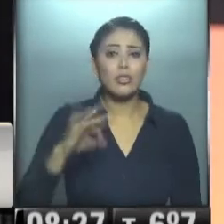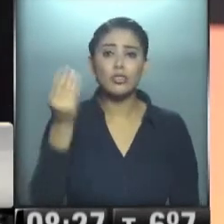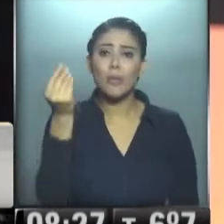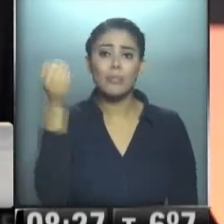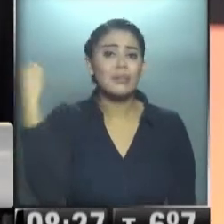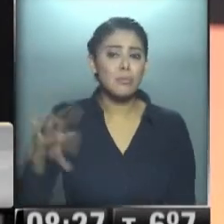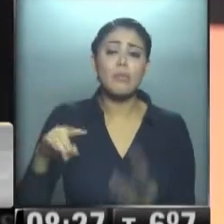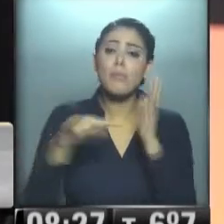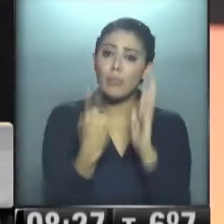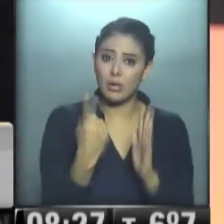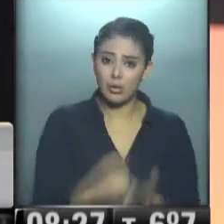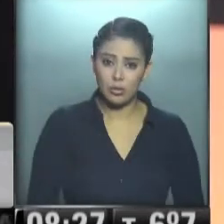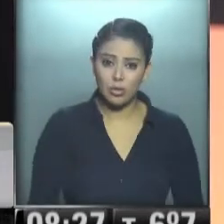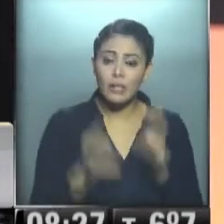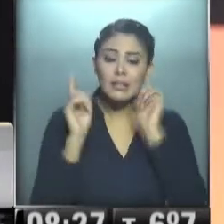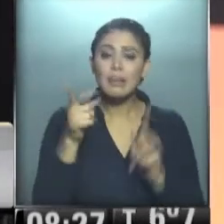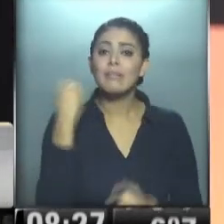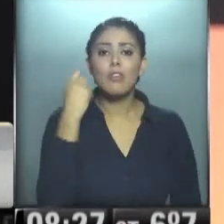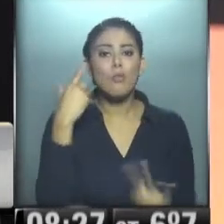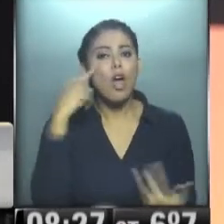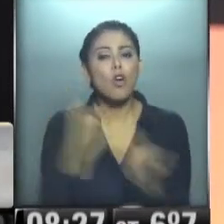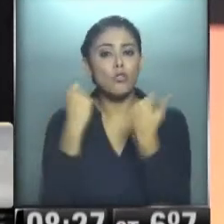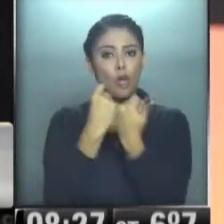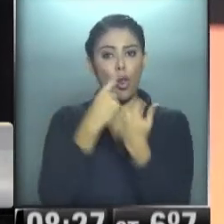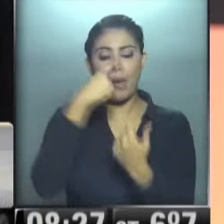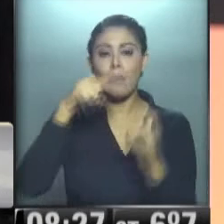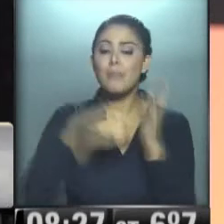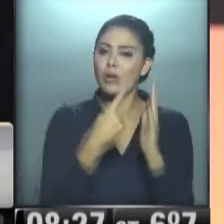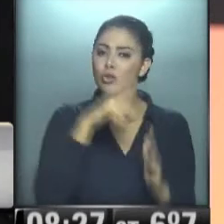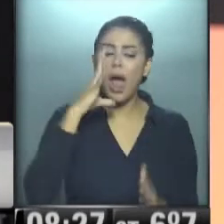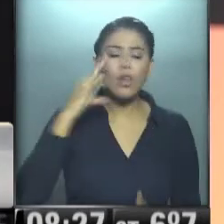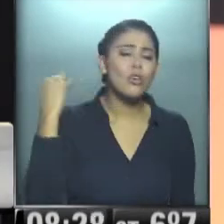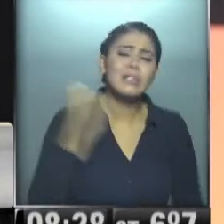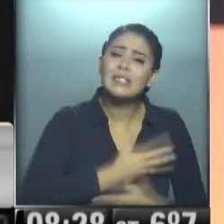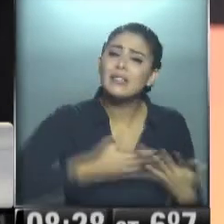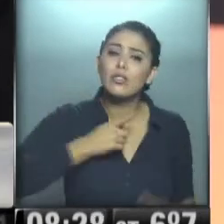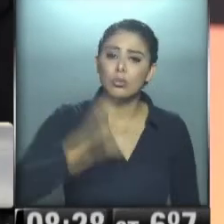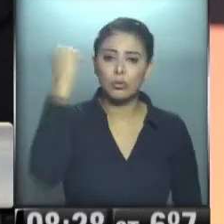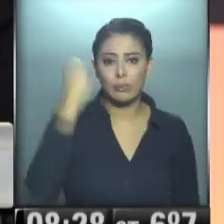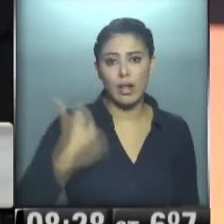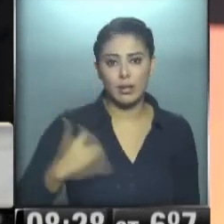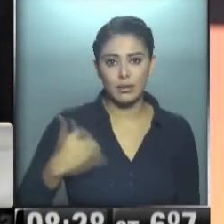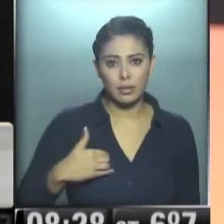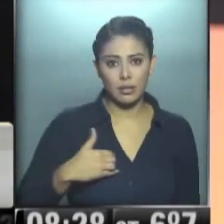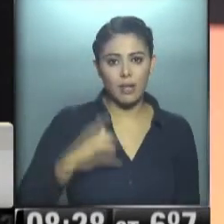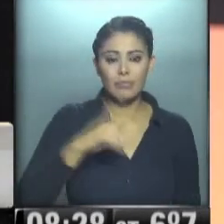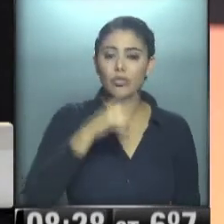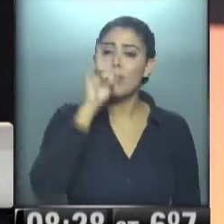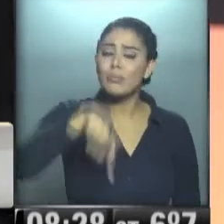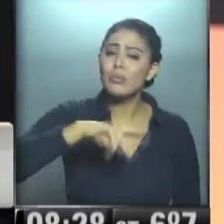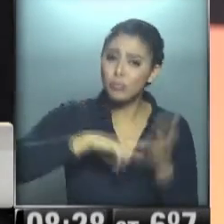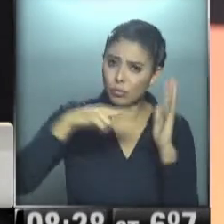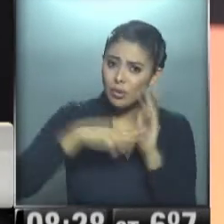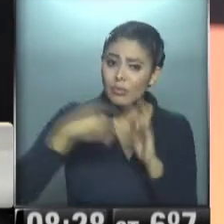además de evaluar logro toman el control del mercado pero esto es fue un impacto muy grande sobre la economía argentina esto tiene muchísimos perjuicios